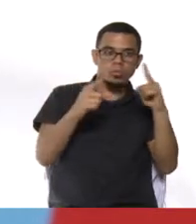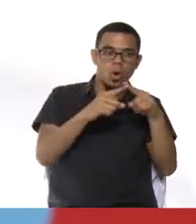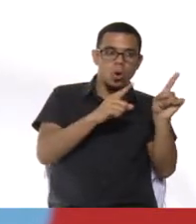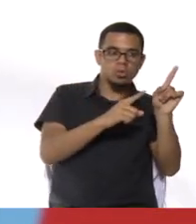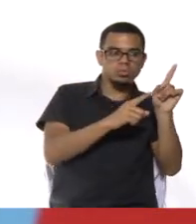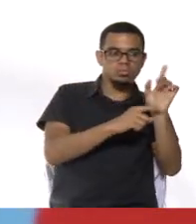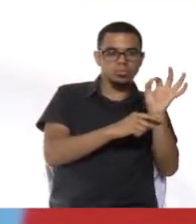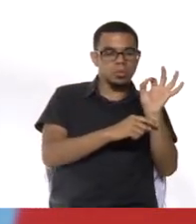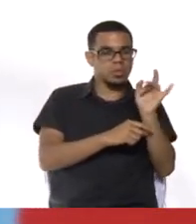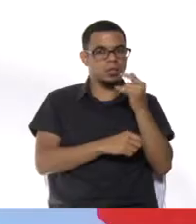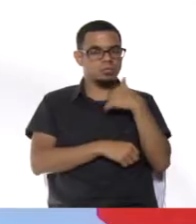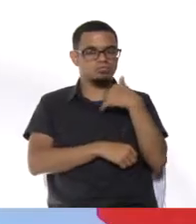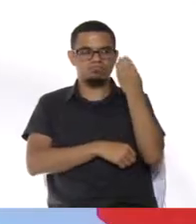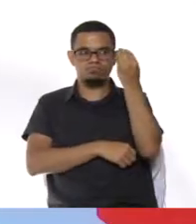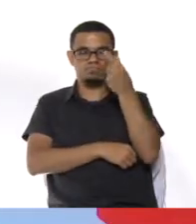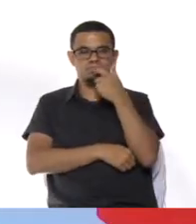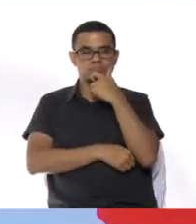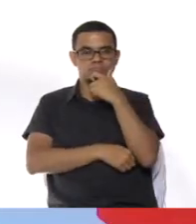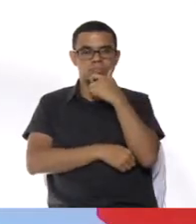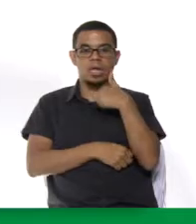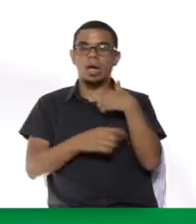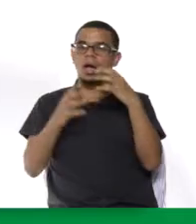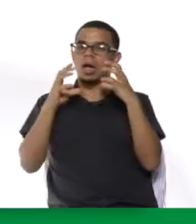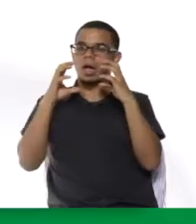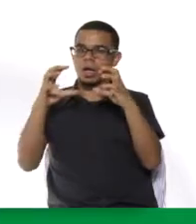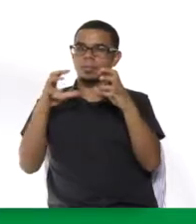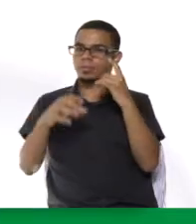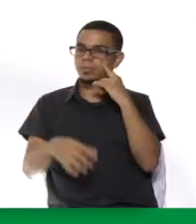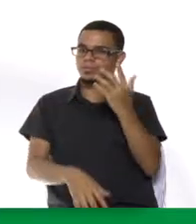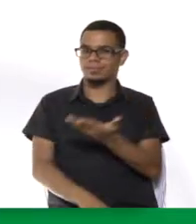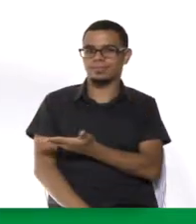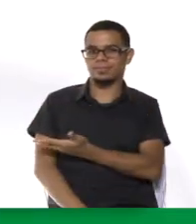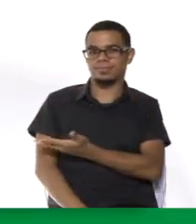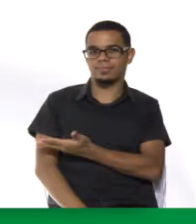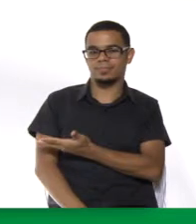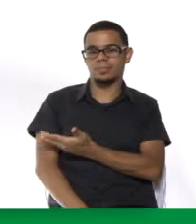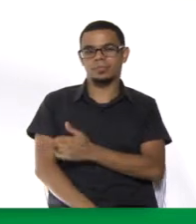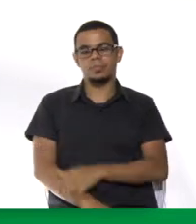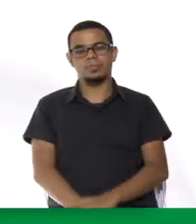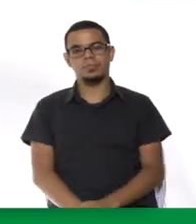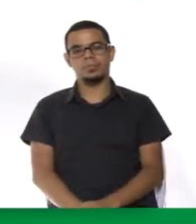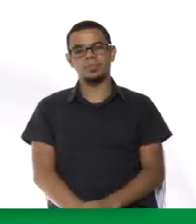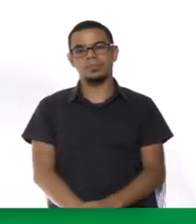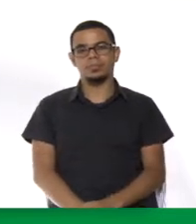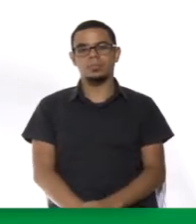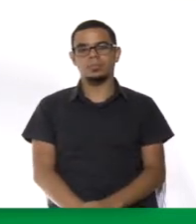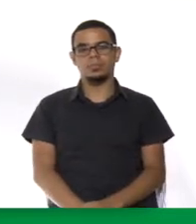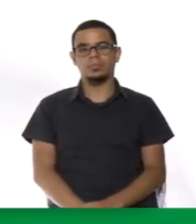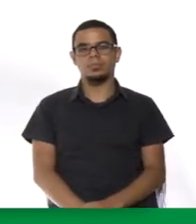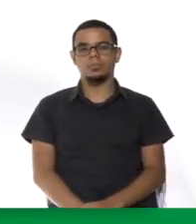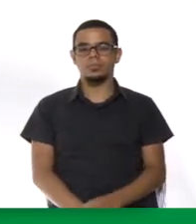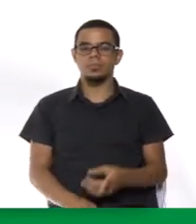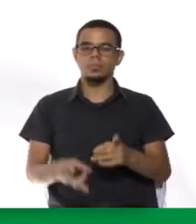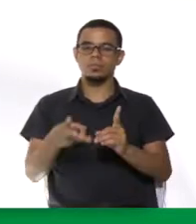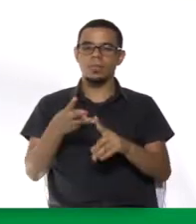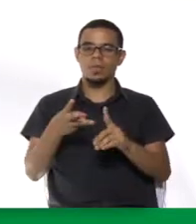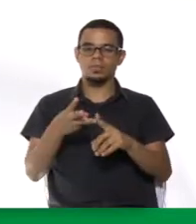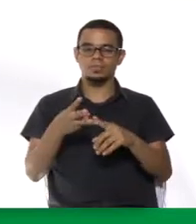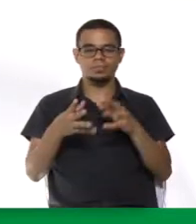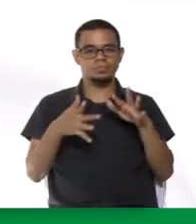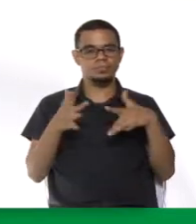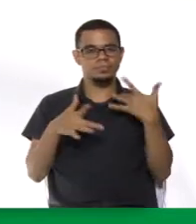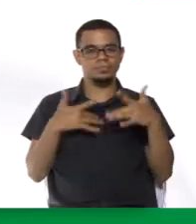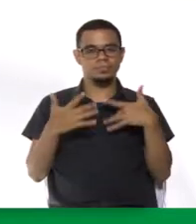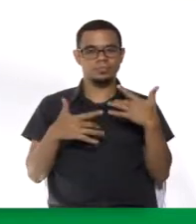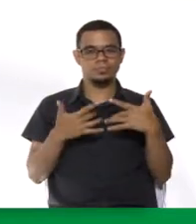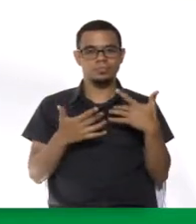casi nada. ¿Qué será? La pelota. Otra actividad que podemos hacer con ellos es